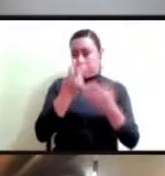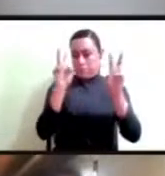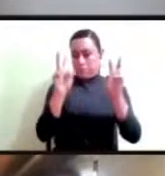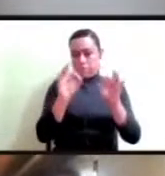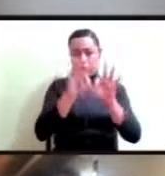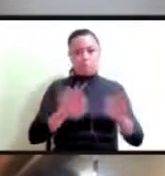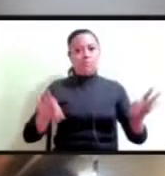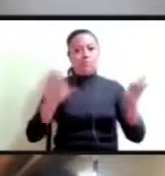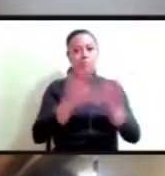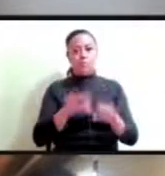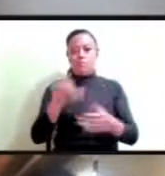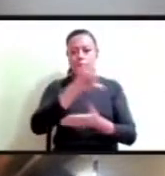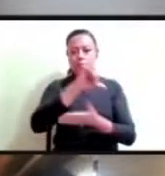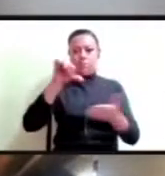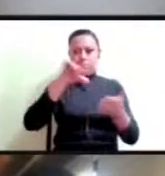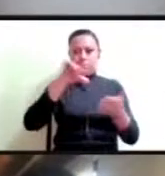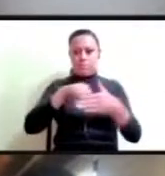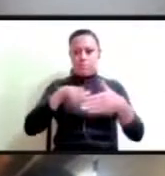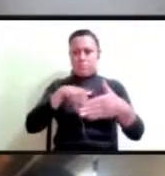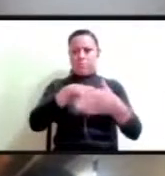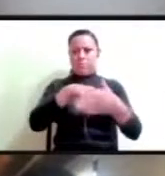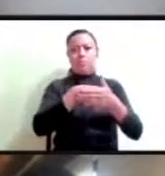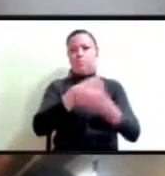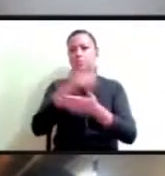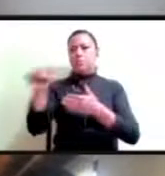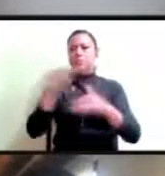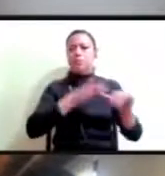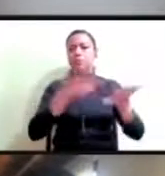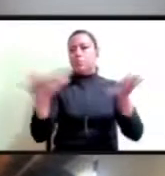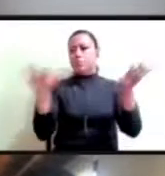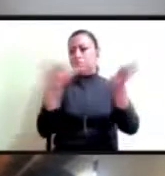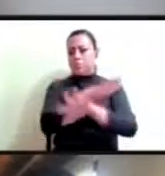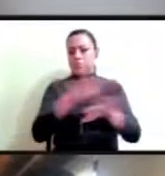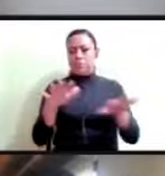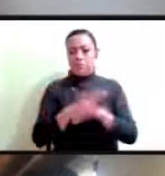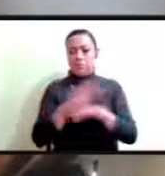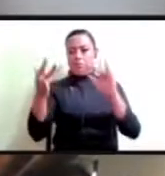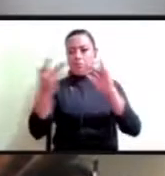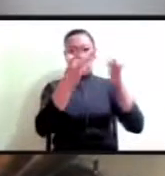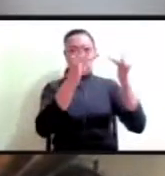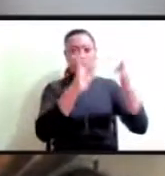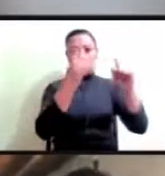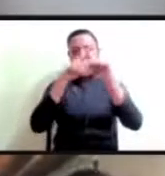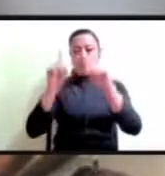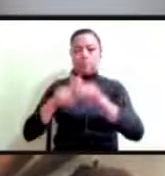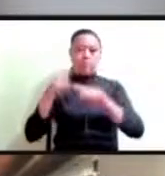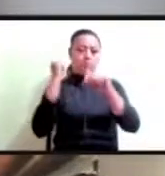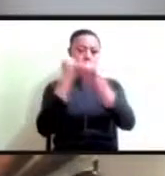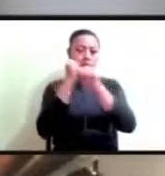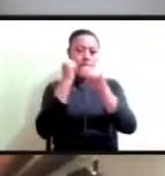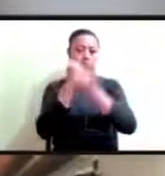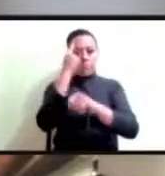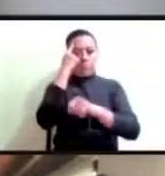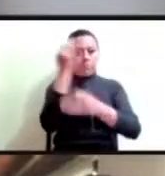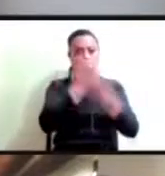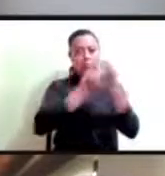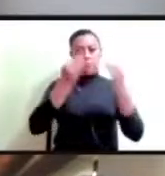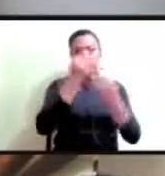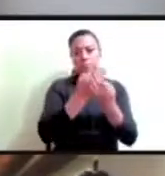transferencia modal son espacios en donde se conectan varios medios de transporte público y concesionado como